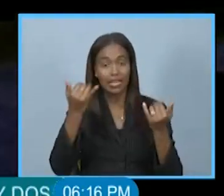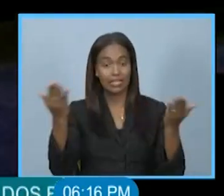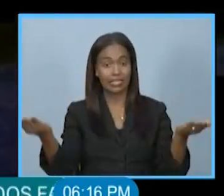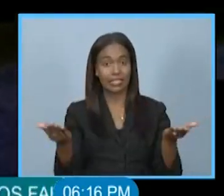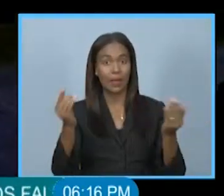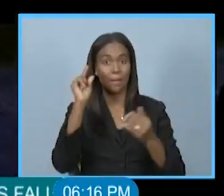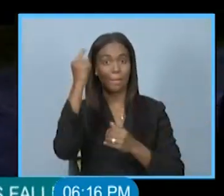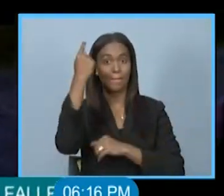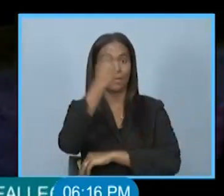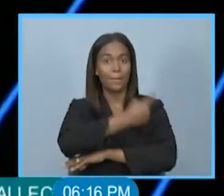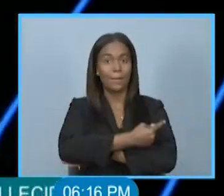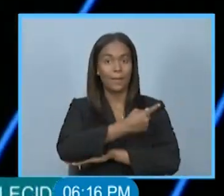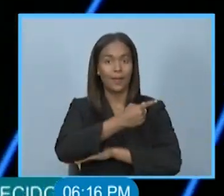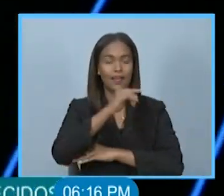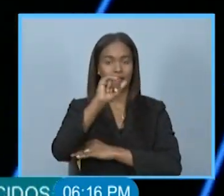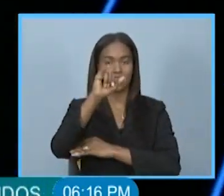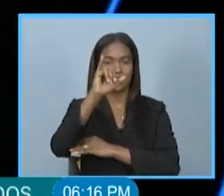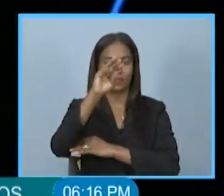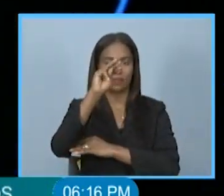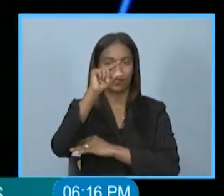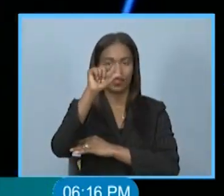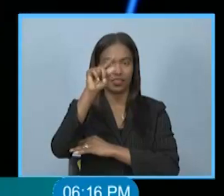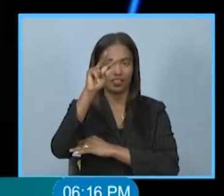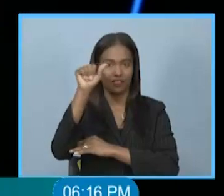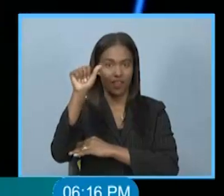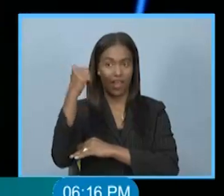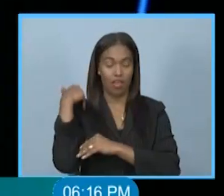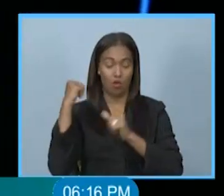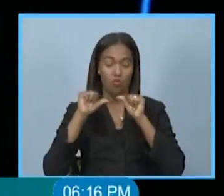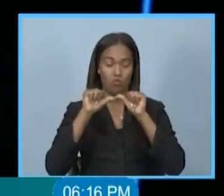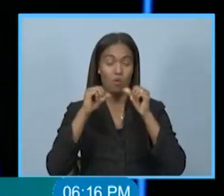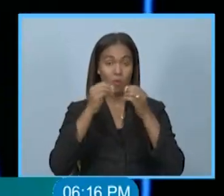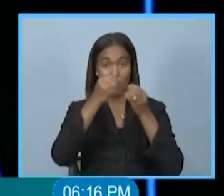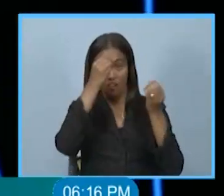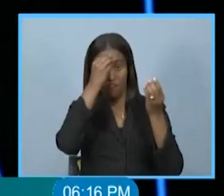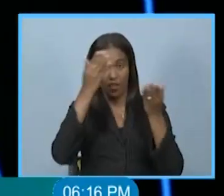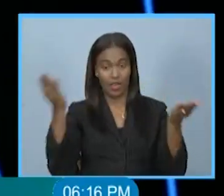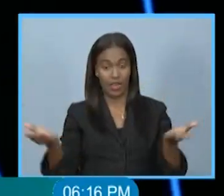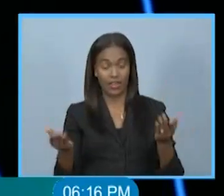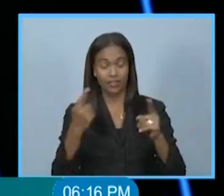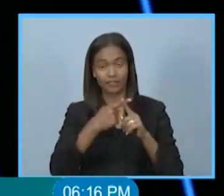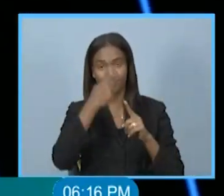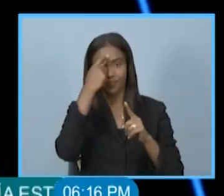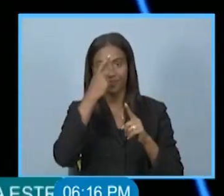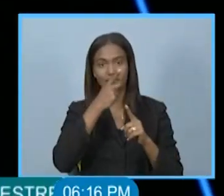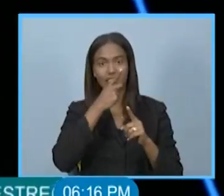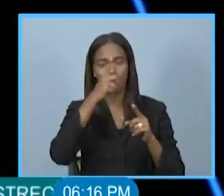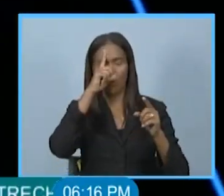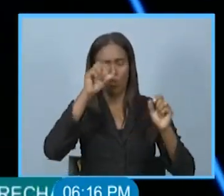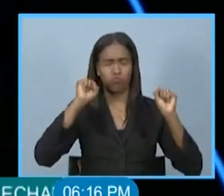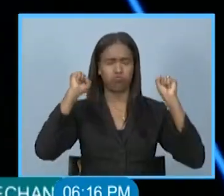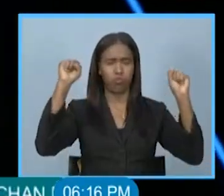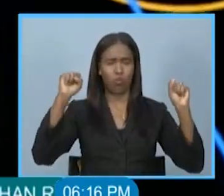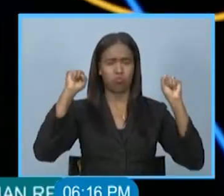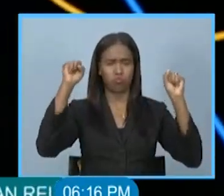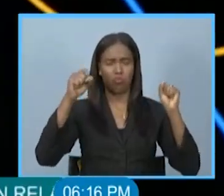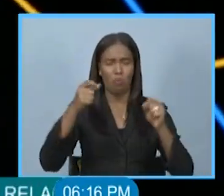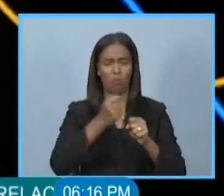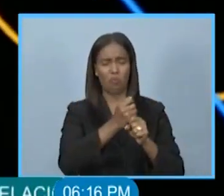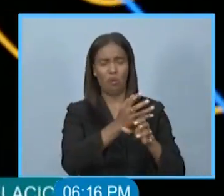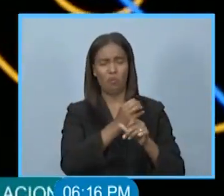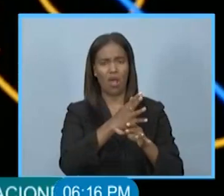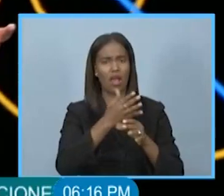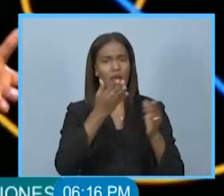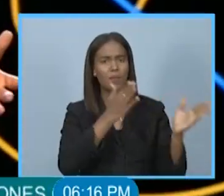marco del primer día de imaginativa seguimos con las informaciones del día en República Dominicana en protesta por supuesto su maltratos